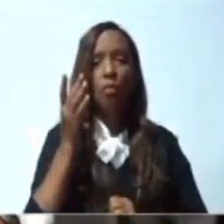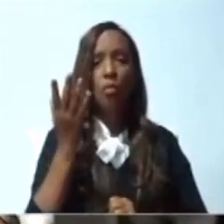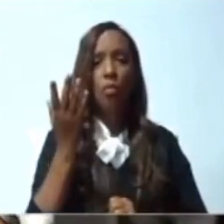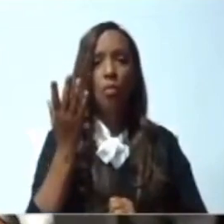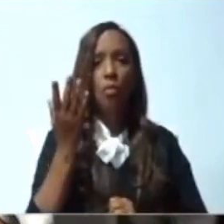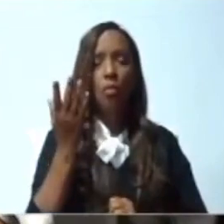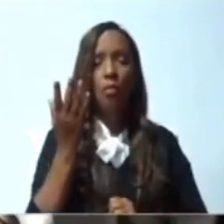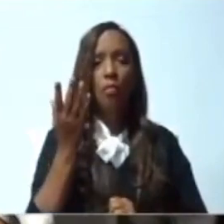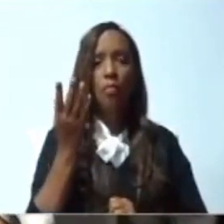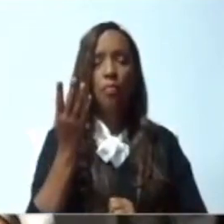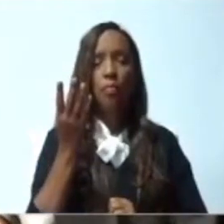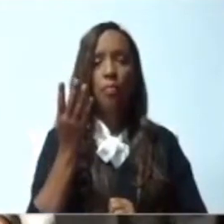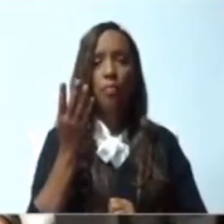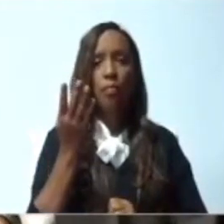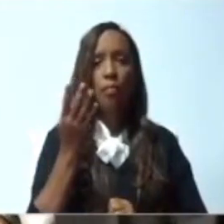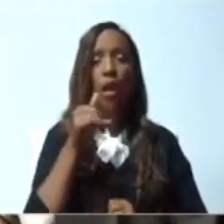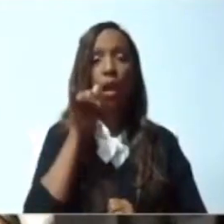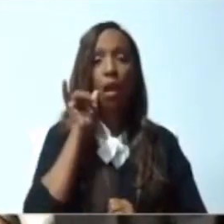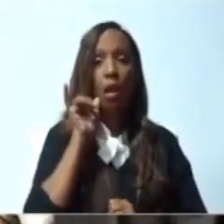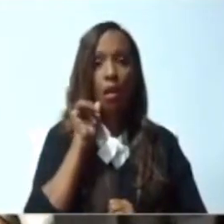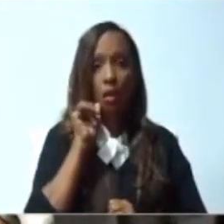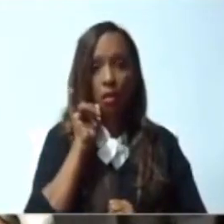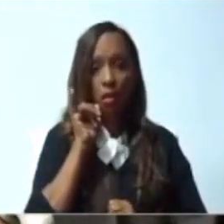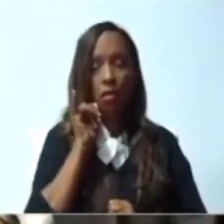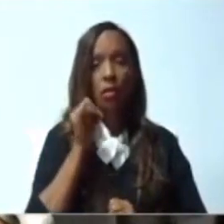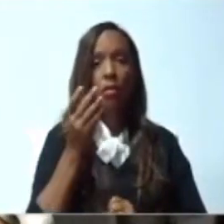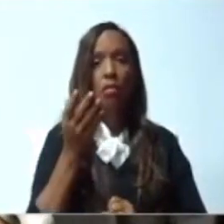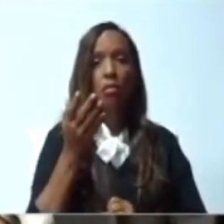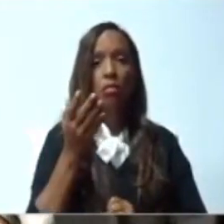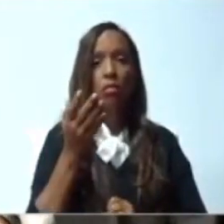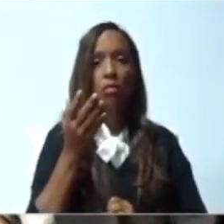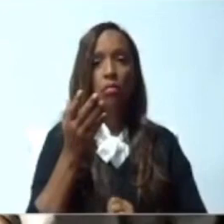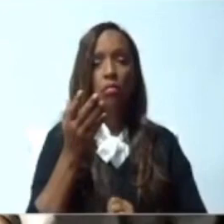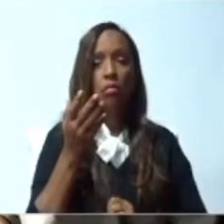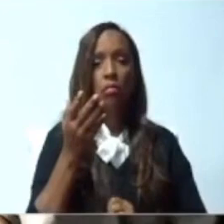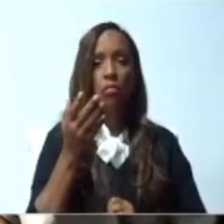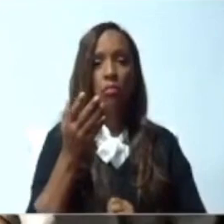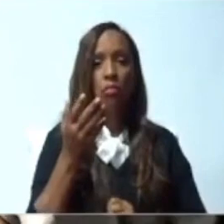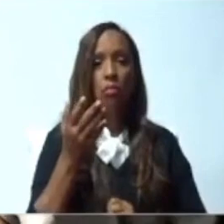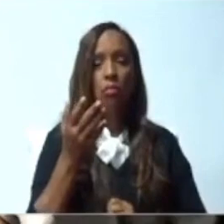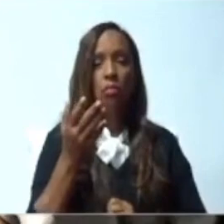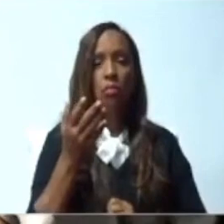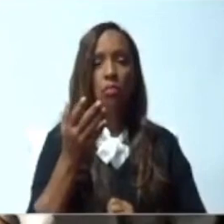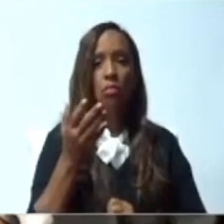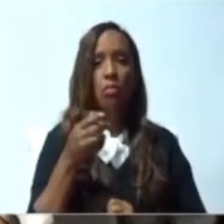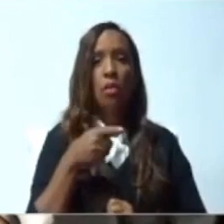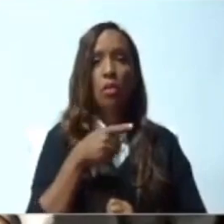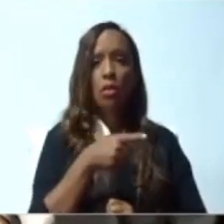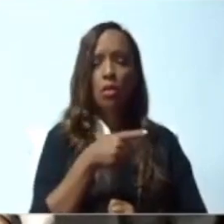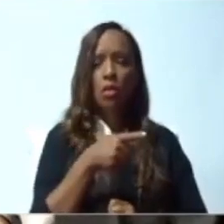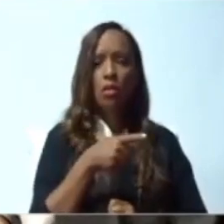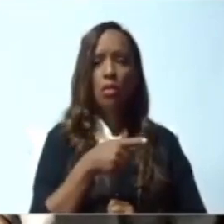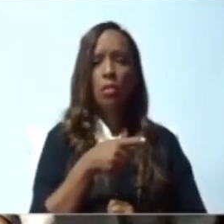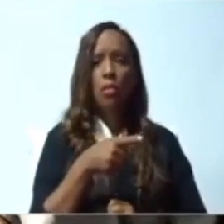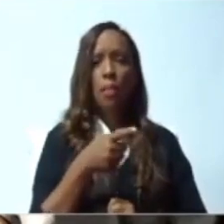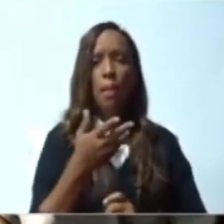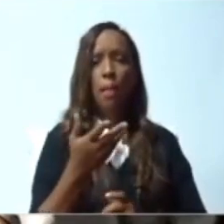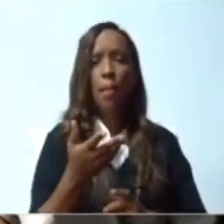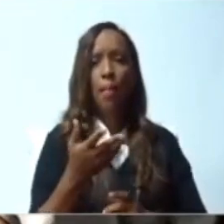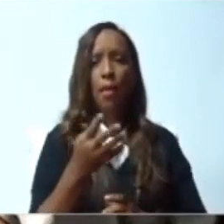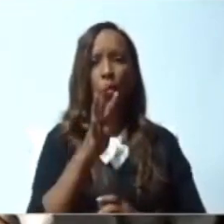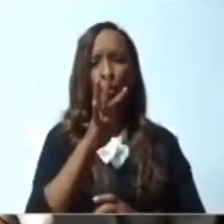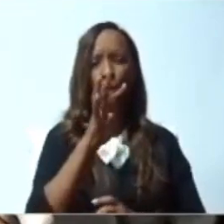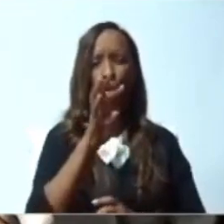años falleció en el día de ayer por problemas cardíacos. Quiero pedir a todos los honorables que tengan la